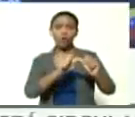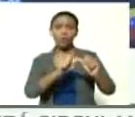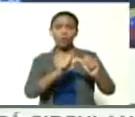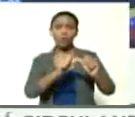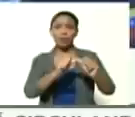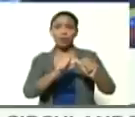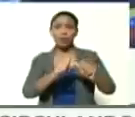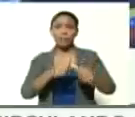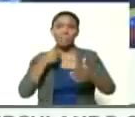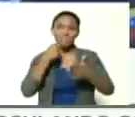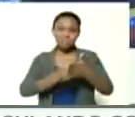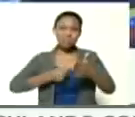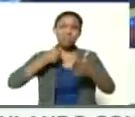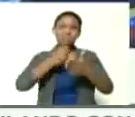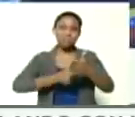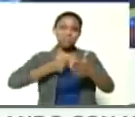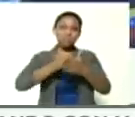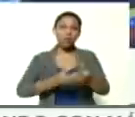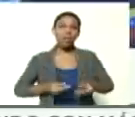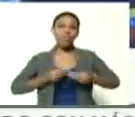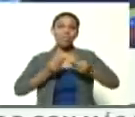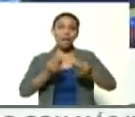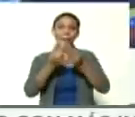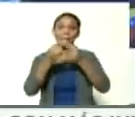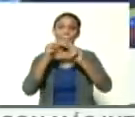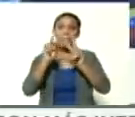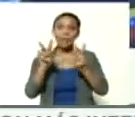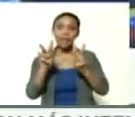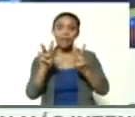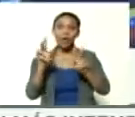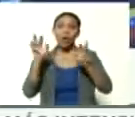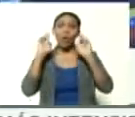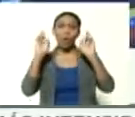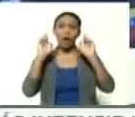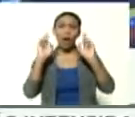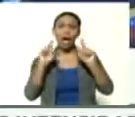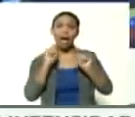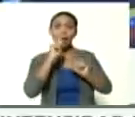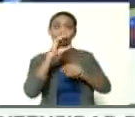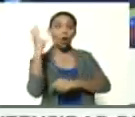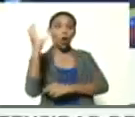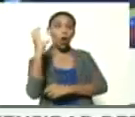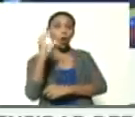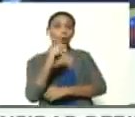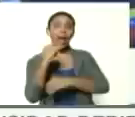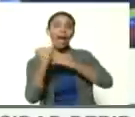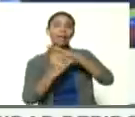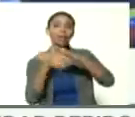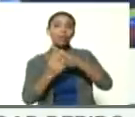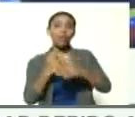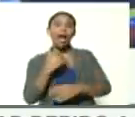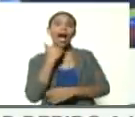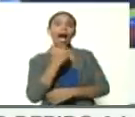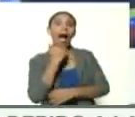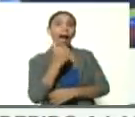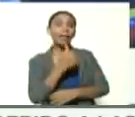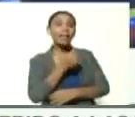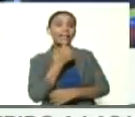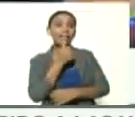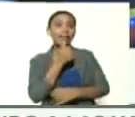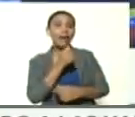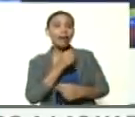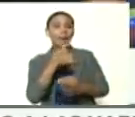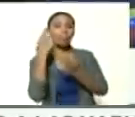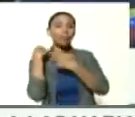vamos a seguir empeñados en garantizar la paz. Ojalá haya del lado colombiano, de sus instituciones, alguien con quien conversar. Yo